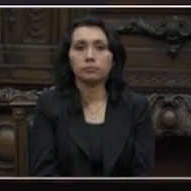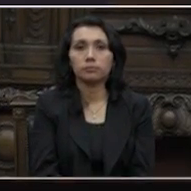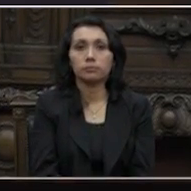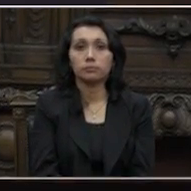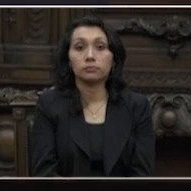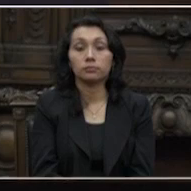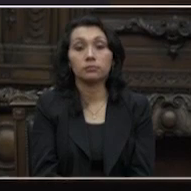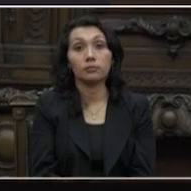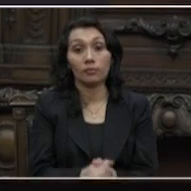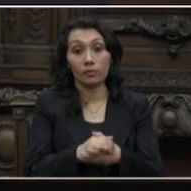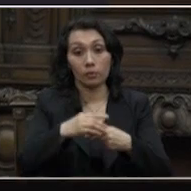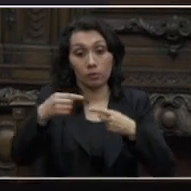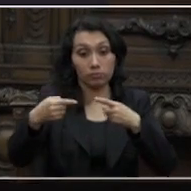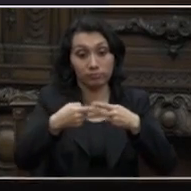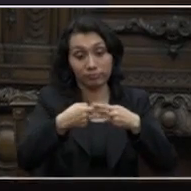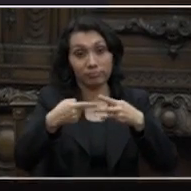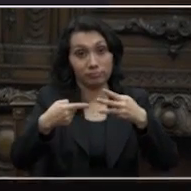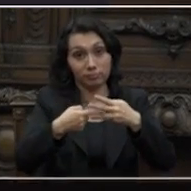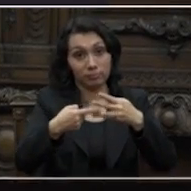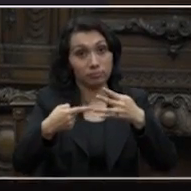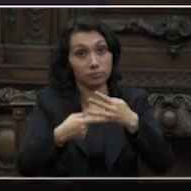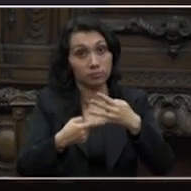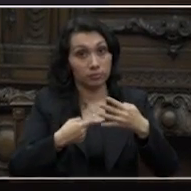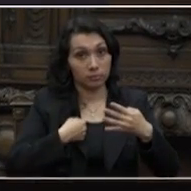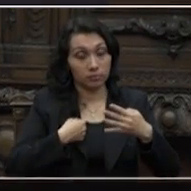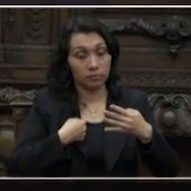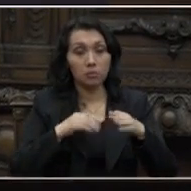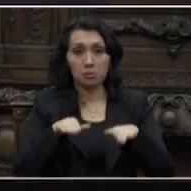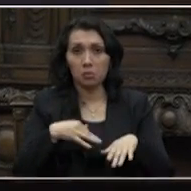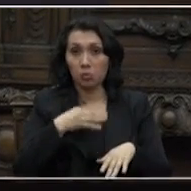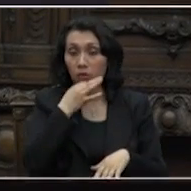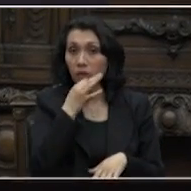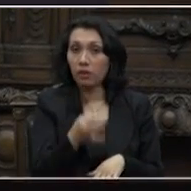la interseccionalidad, para mí, como decía yo,